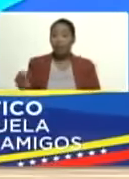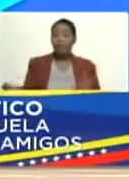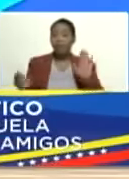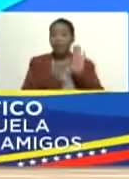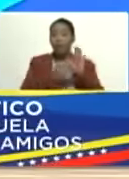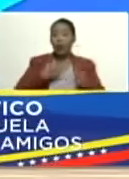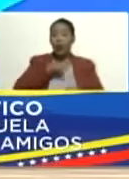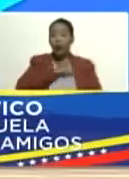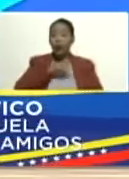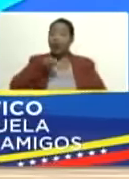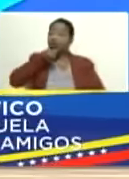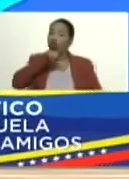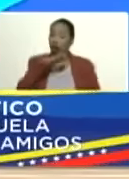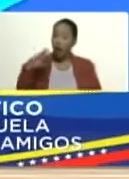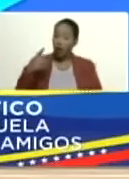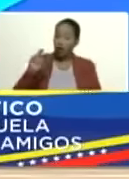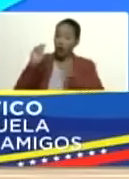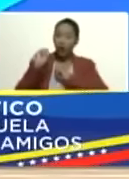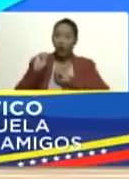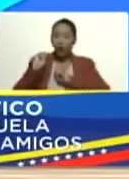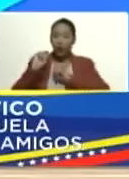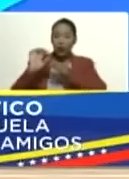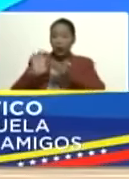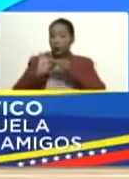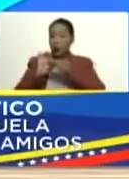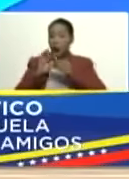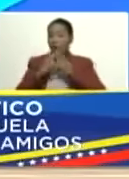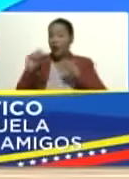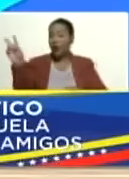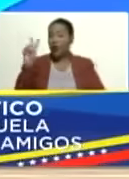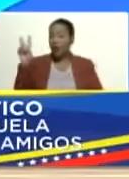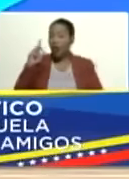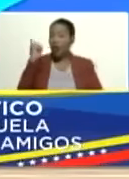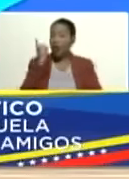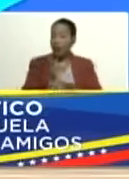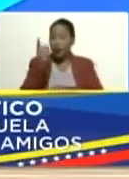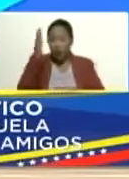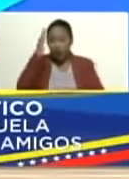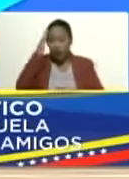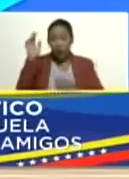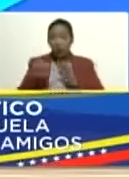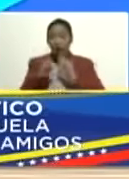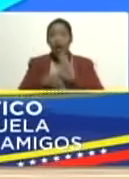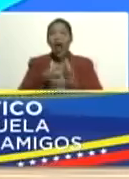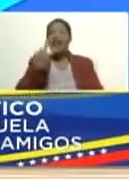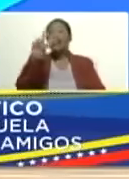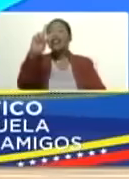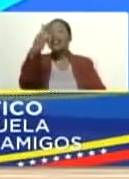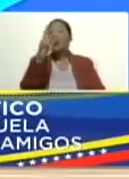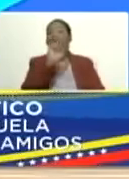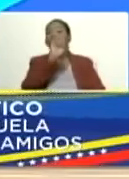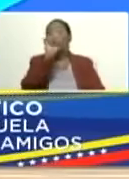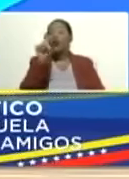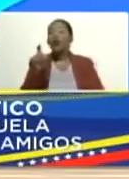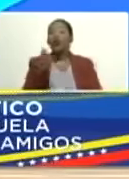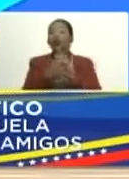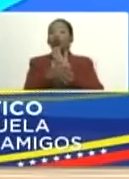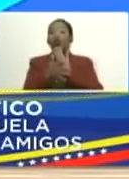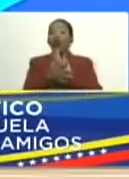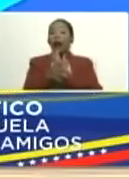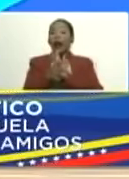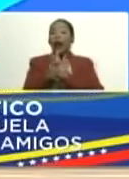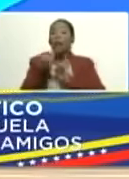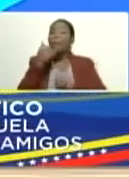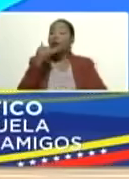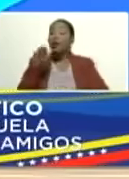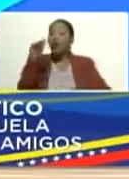y la posición histórica y la posición unida de toda Venezuela, y la segunda pregunta de las cinco preguntas del referéndum,